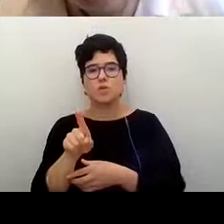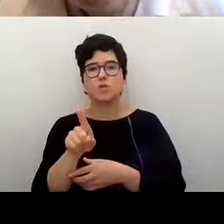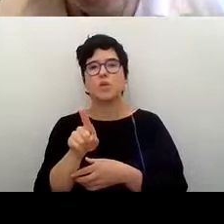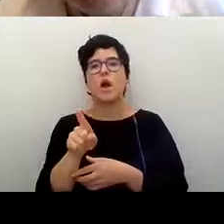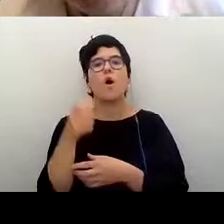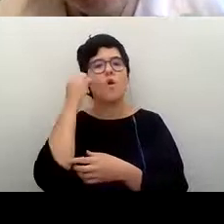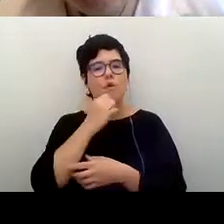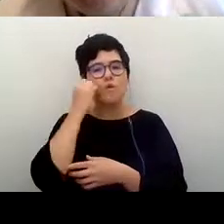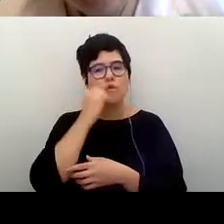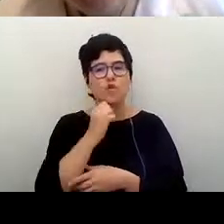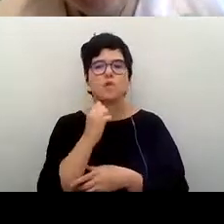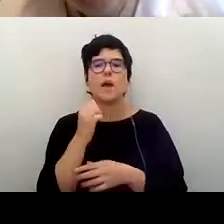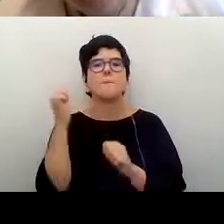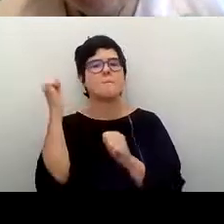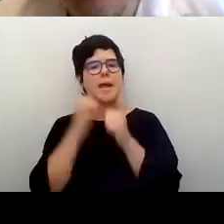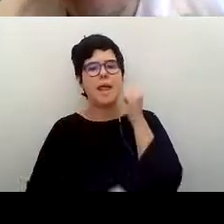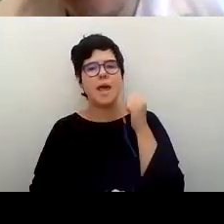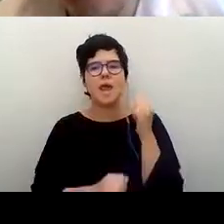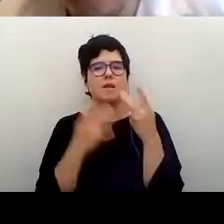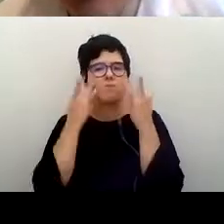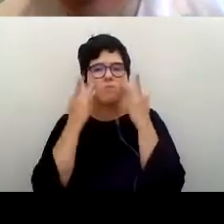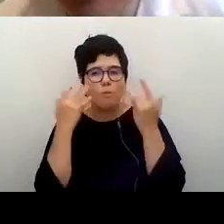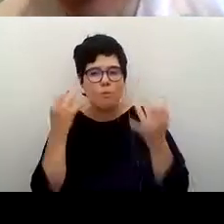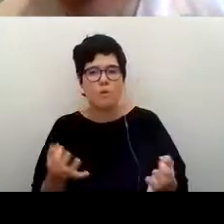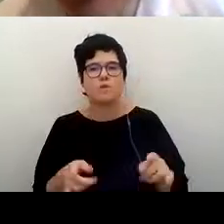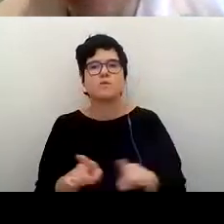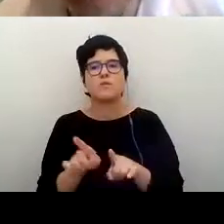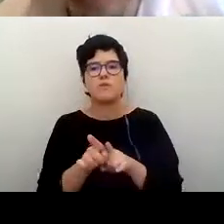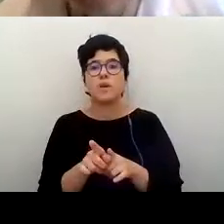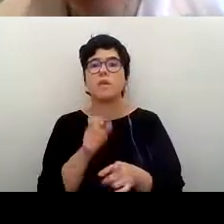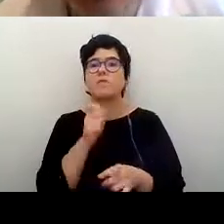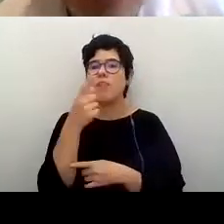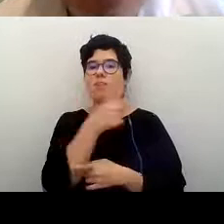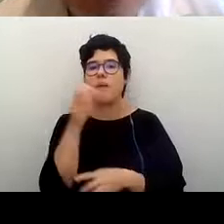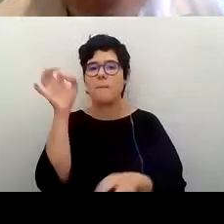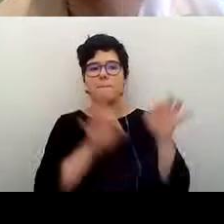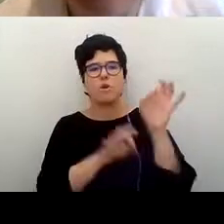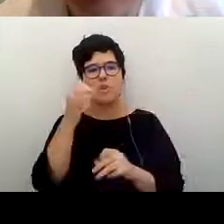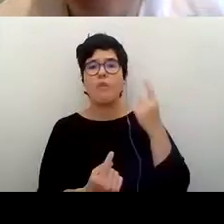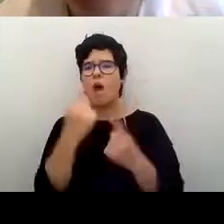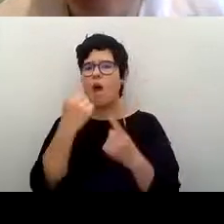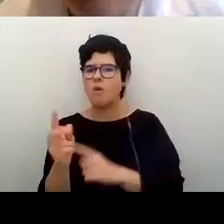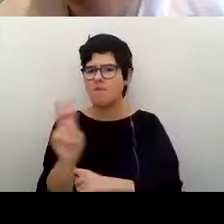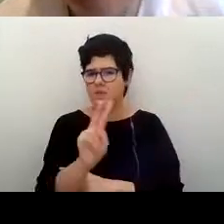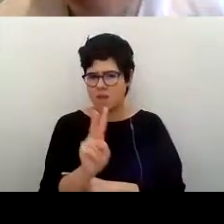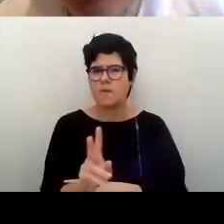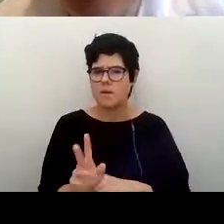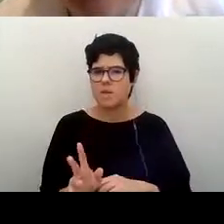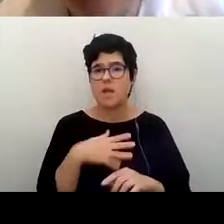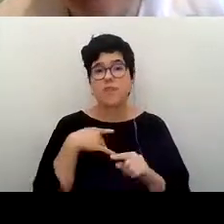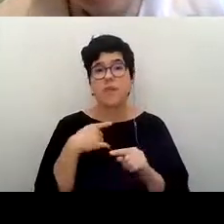que aportan el 100% de la dosis diaria recomendada de determinadas vitaminas, de algunas de ellas incluso